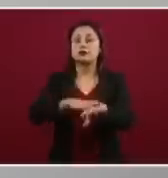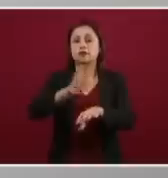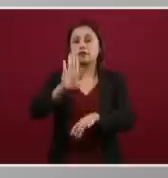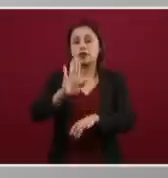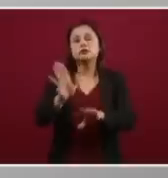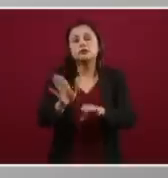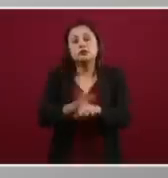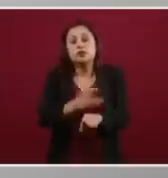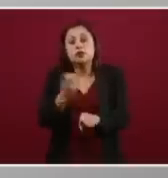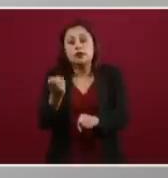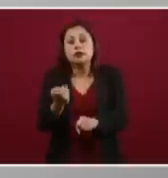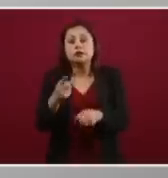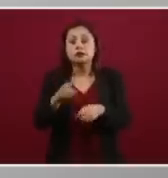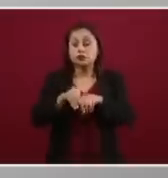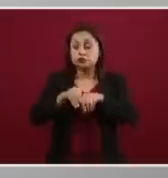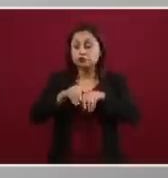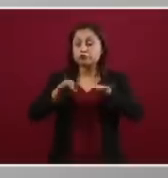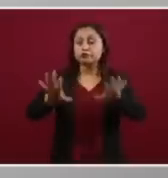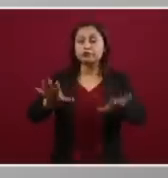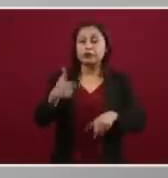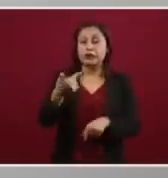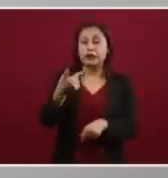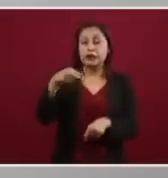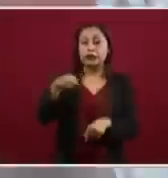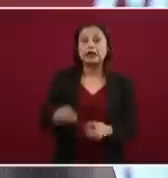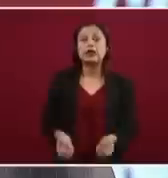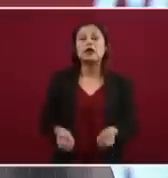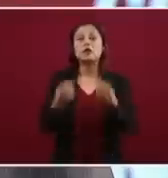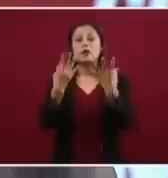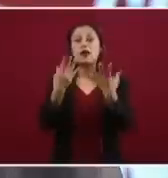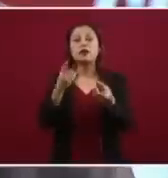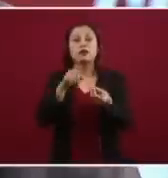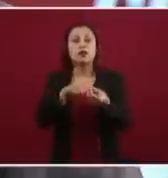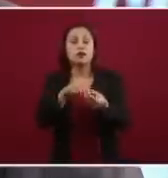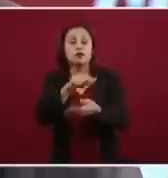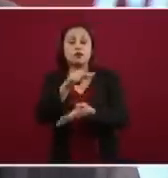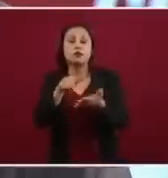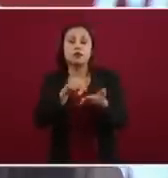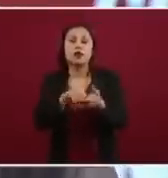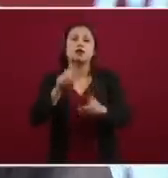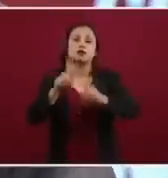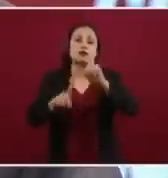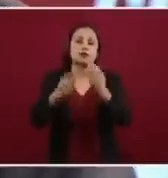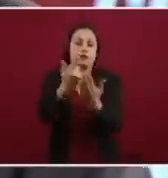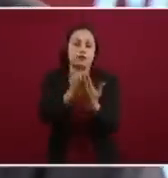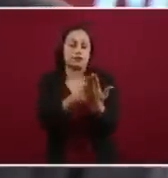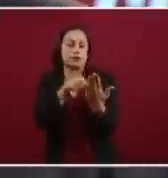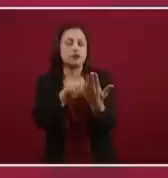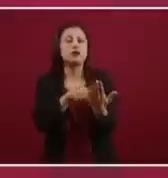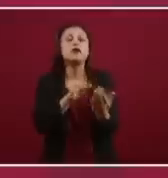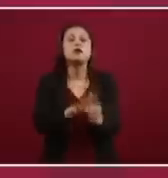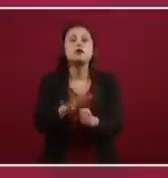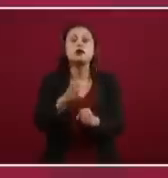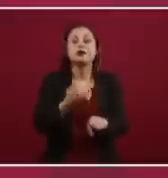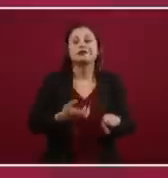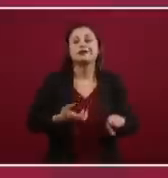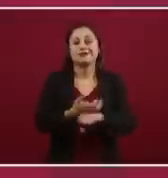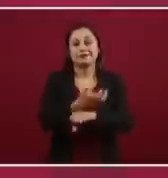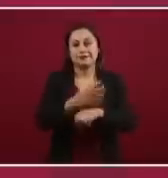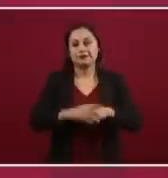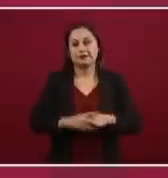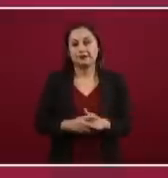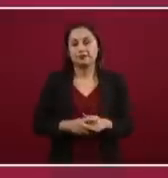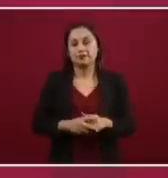criterio que se está priorizando. Acuérdense que la Guardia Nacional va